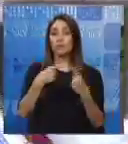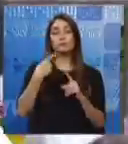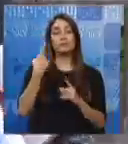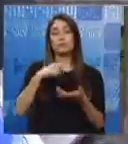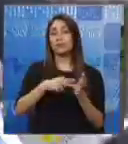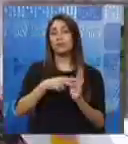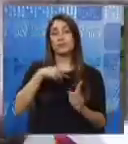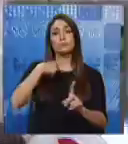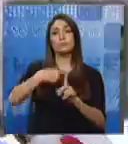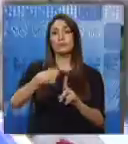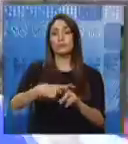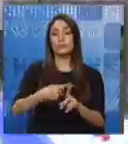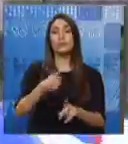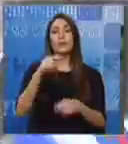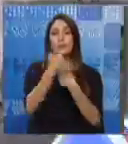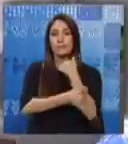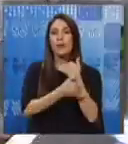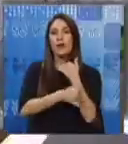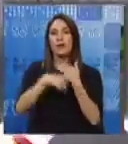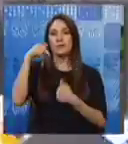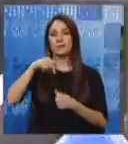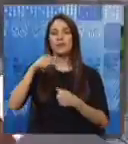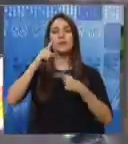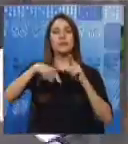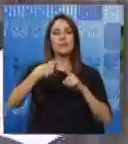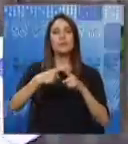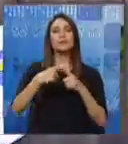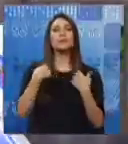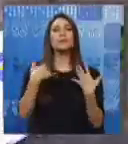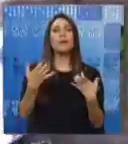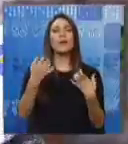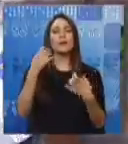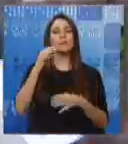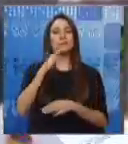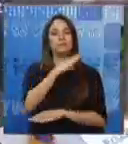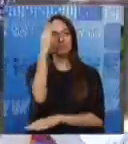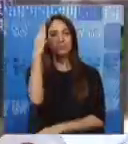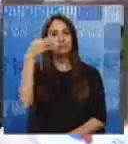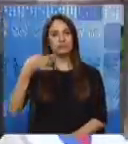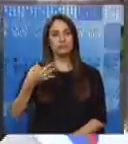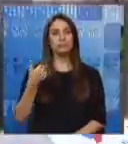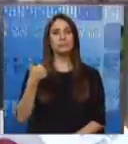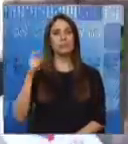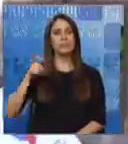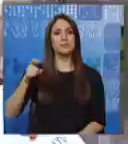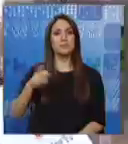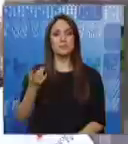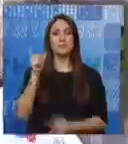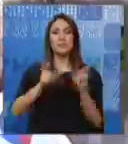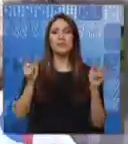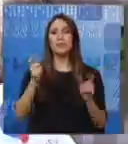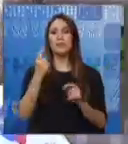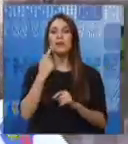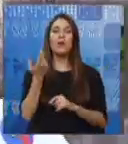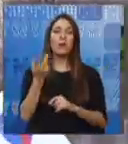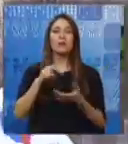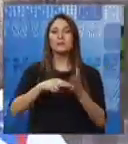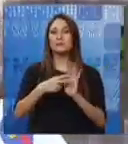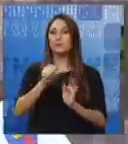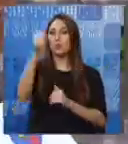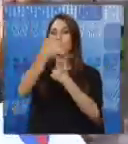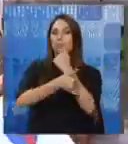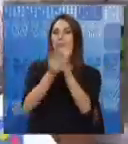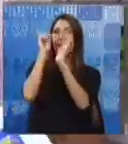Es en contra a favor del país. Queremos transparencia, queremos luchar contra la corrupción. Prohibamos a los funcionarios públicos, empezando el presidente de la